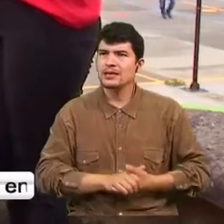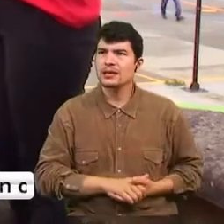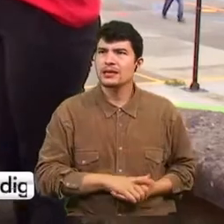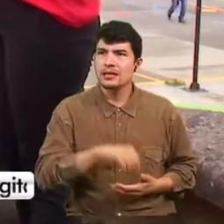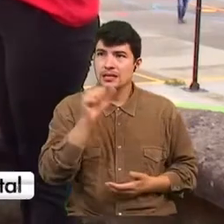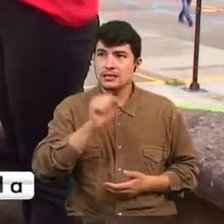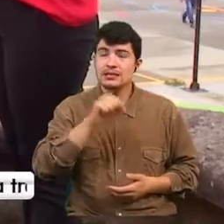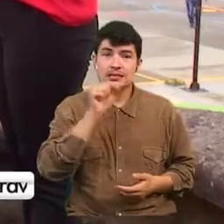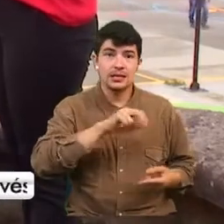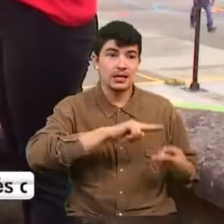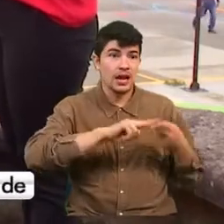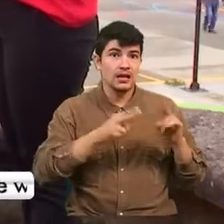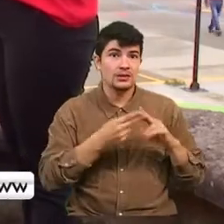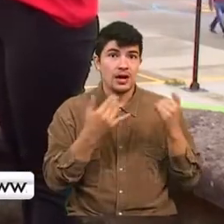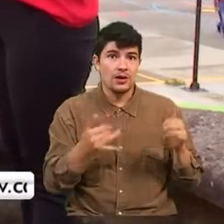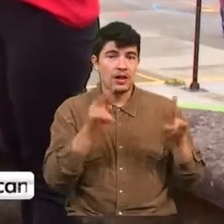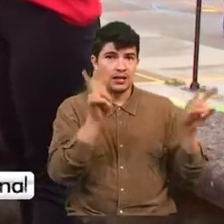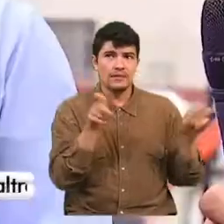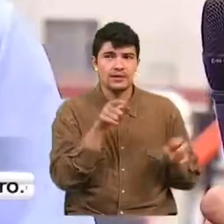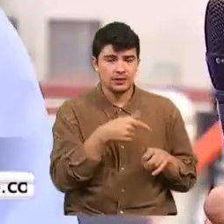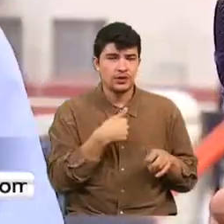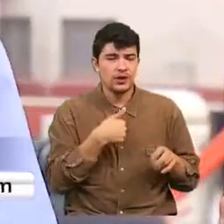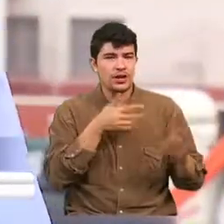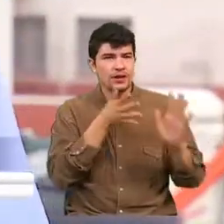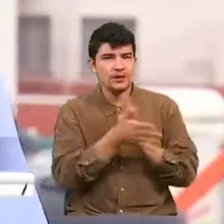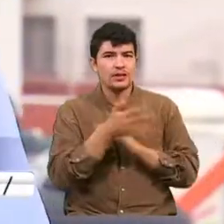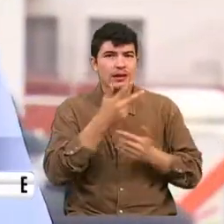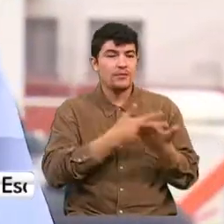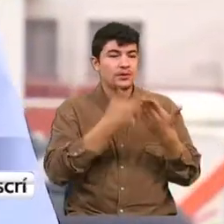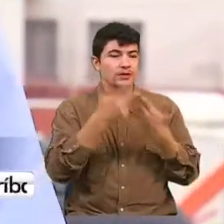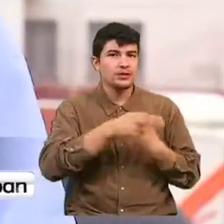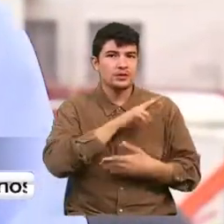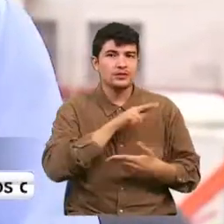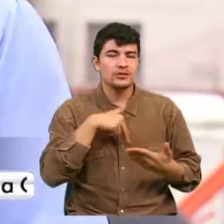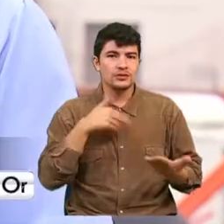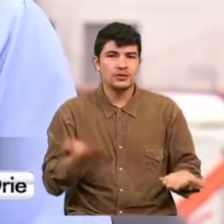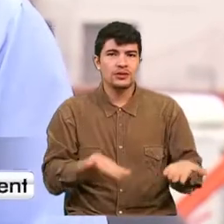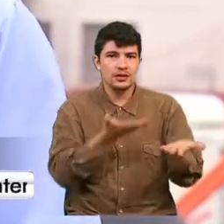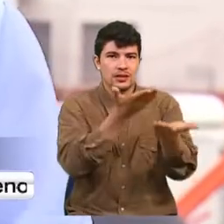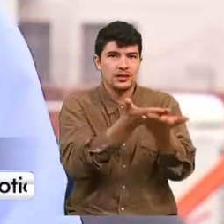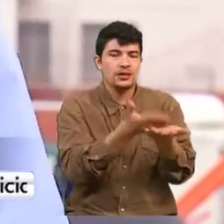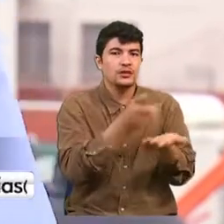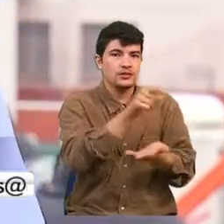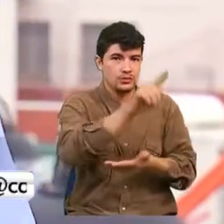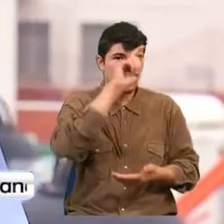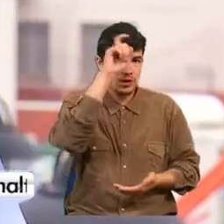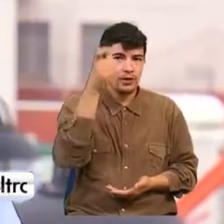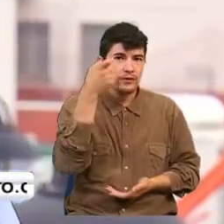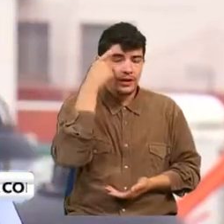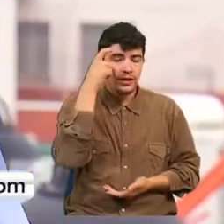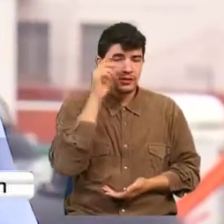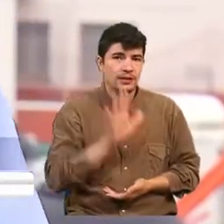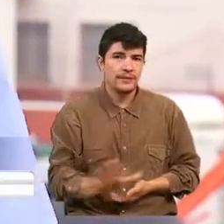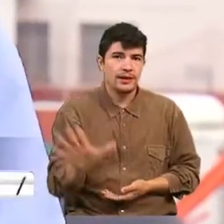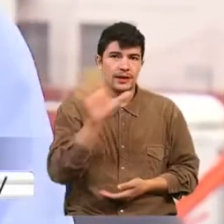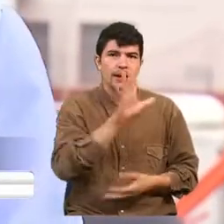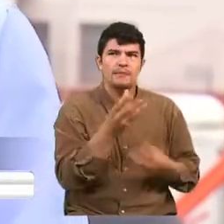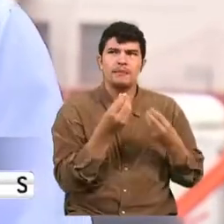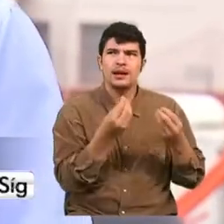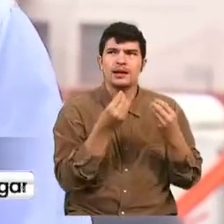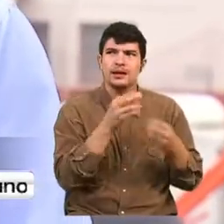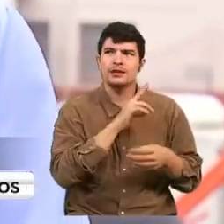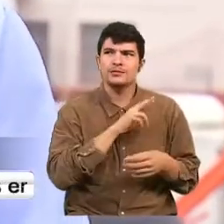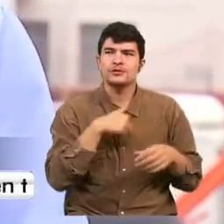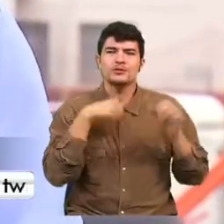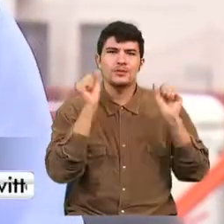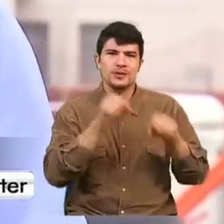con respecto a este tema, hoy le comentaba al señor gobernador y es un proyecto que vamos a presentar ante la gobernación para que logremos